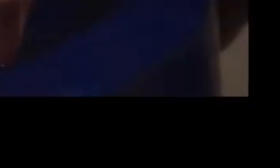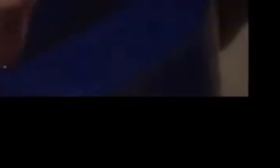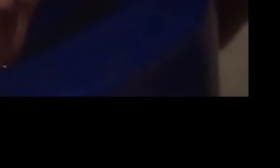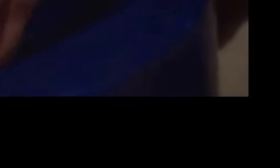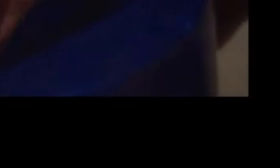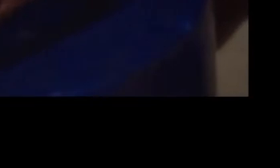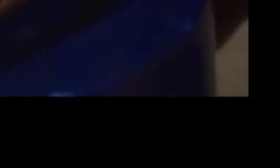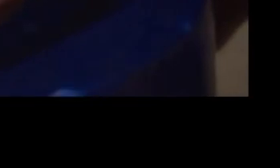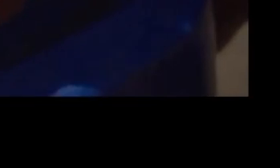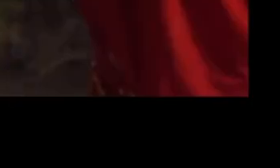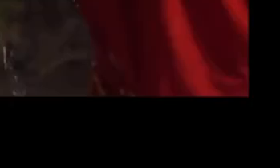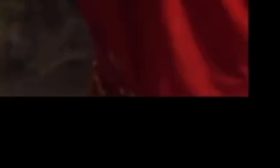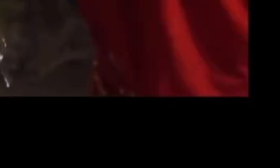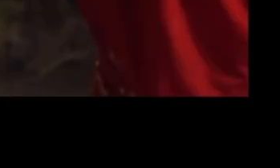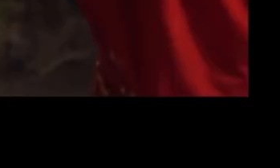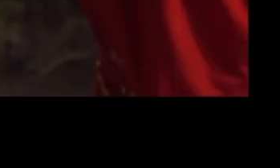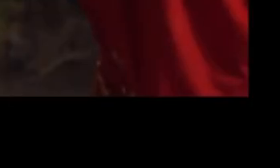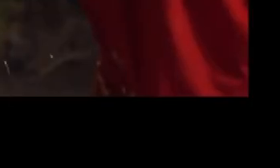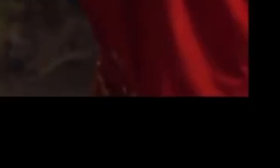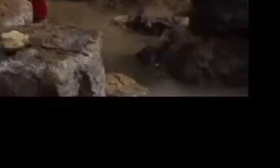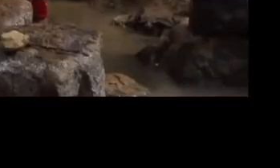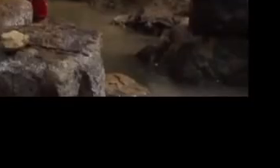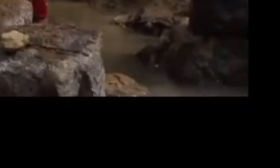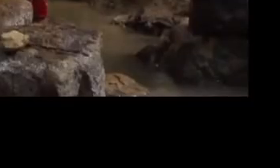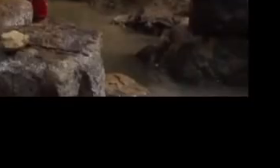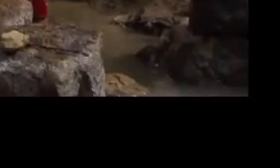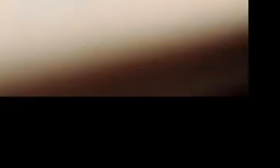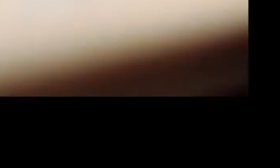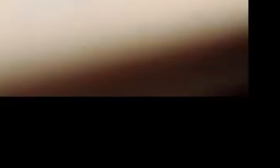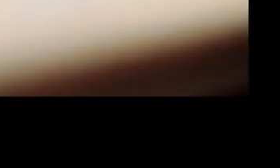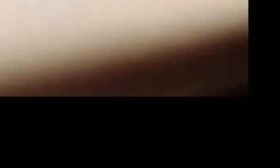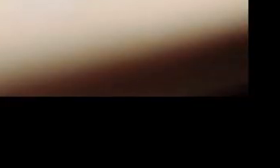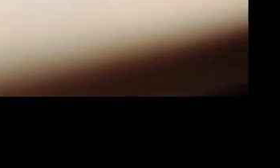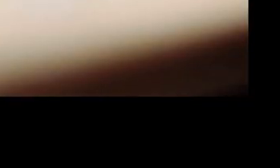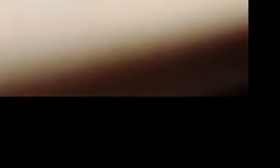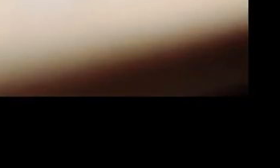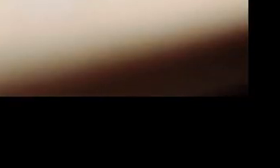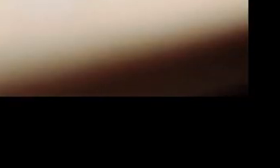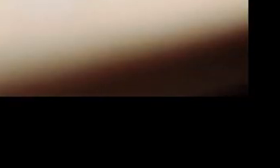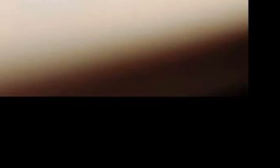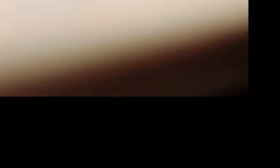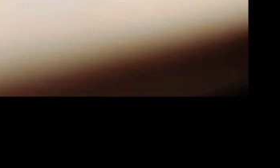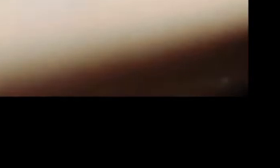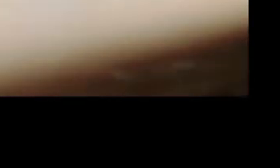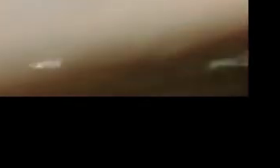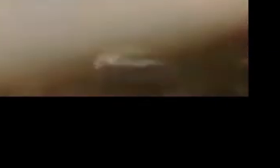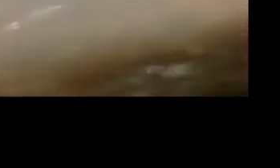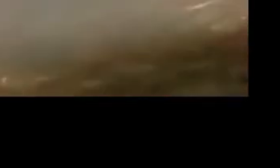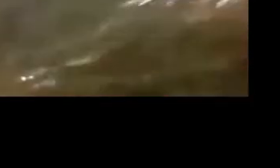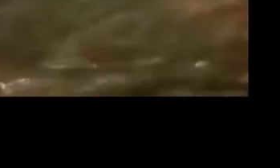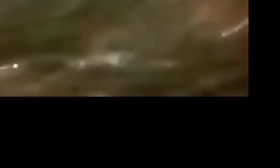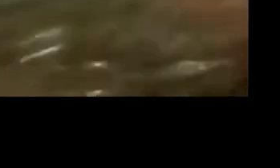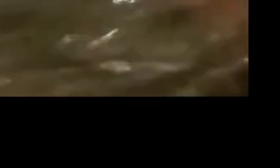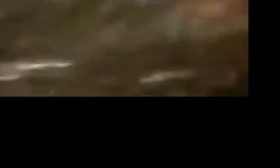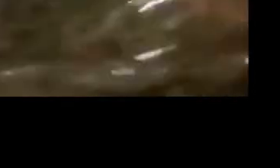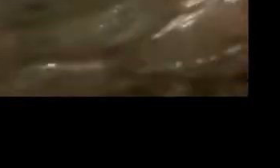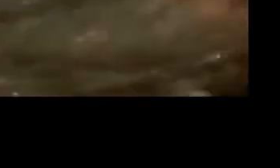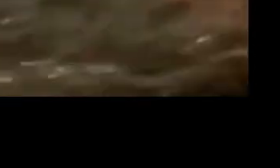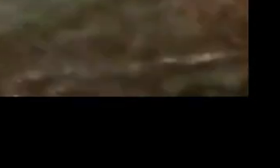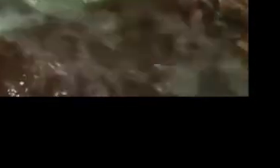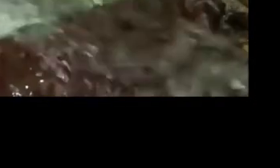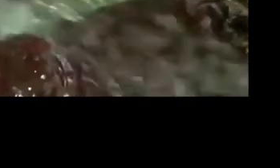agua es un recurso natural valioso para nuestras vidas. No la malgastemos. Cuidemos nuestras